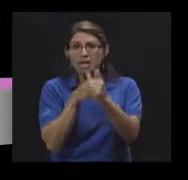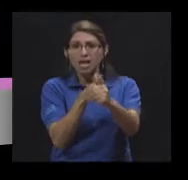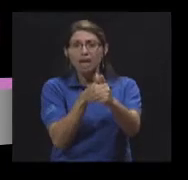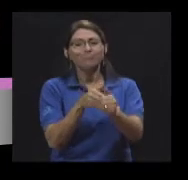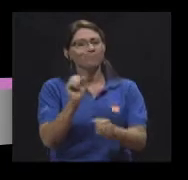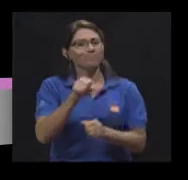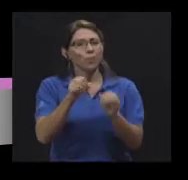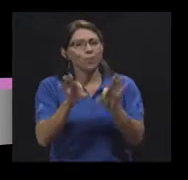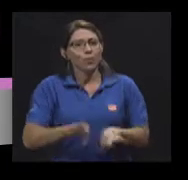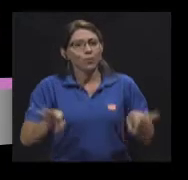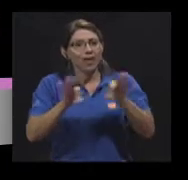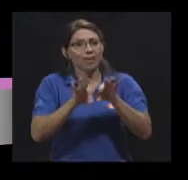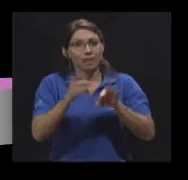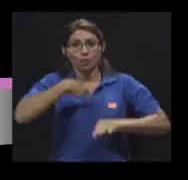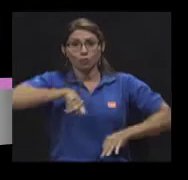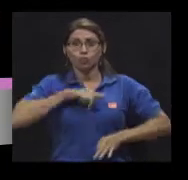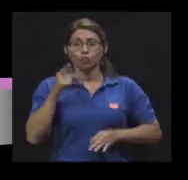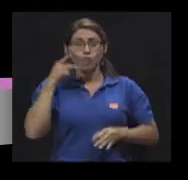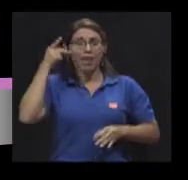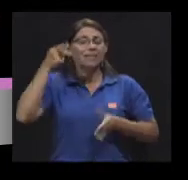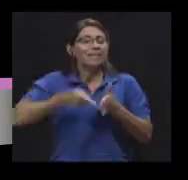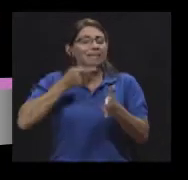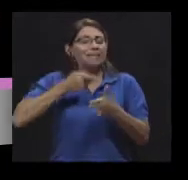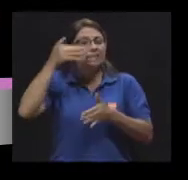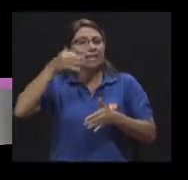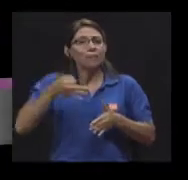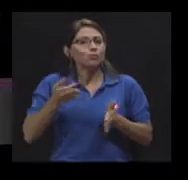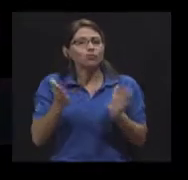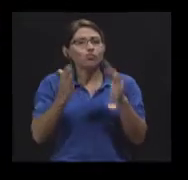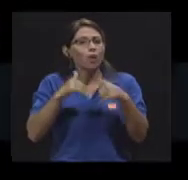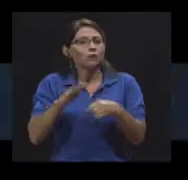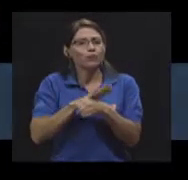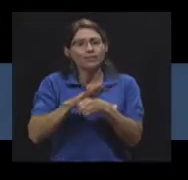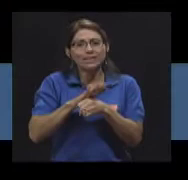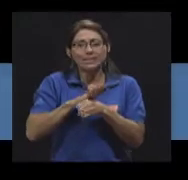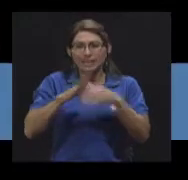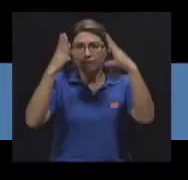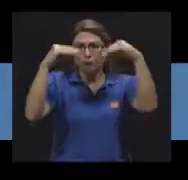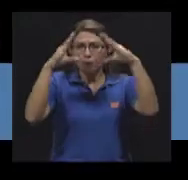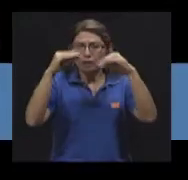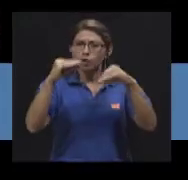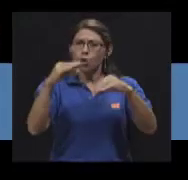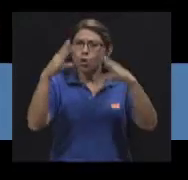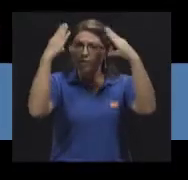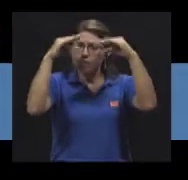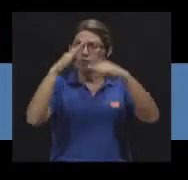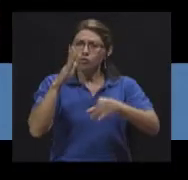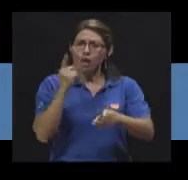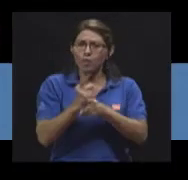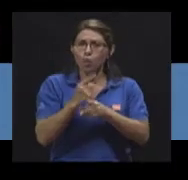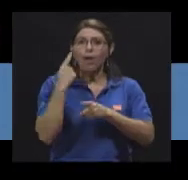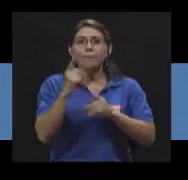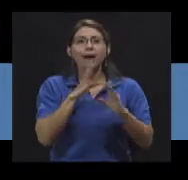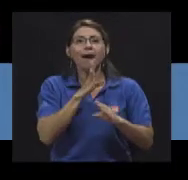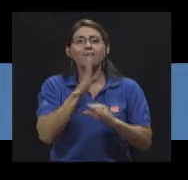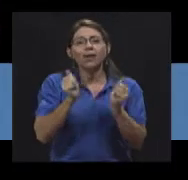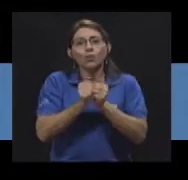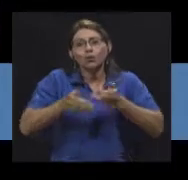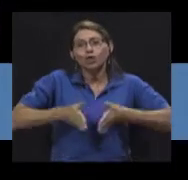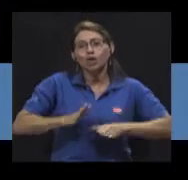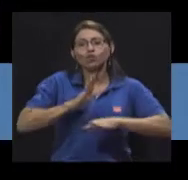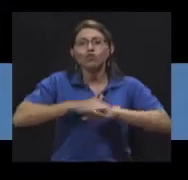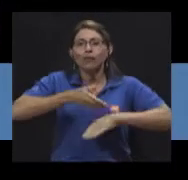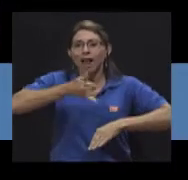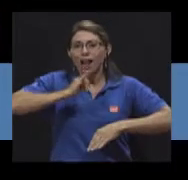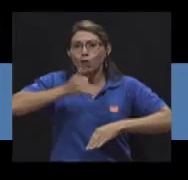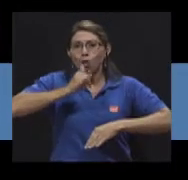padres de familia sentimos que no tenemos suficiente información o información adecuada para tratar un tema tan importante como el alcohol. La guía le da a los padres